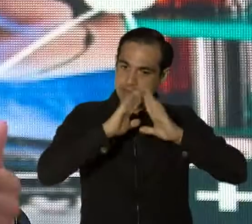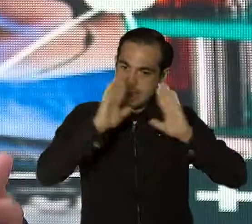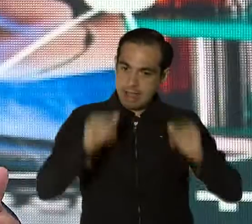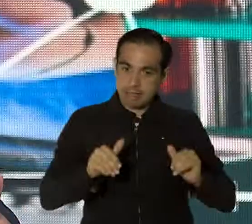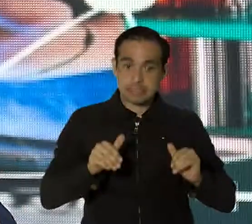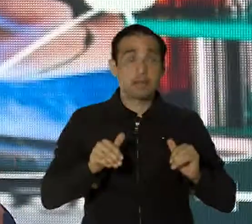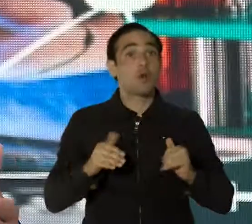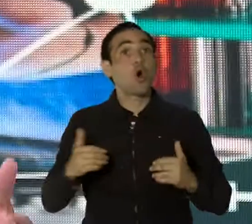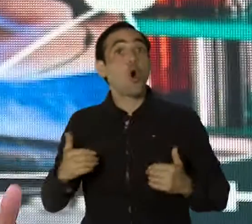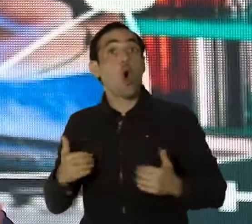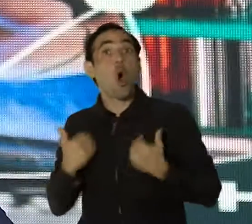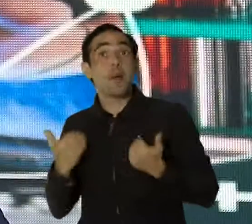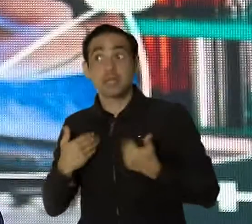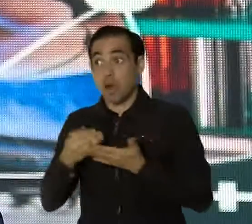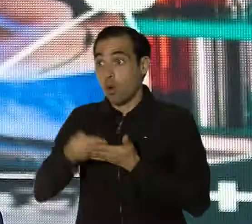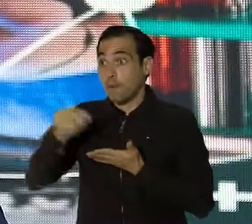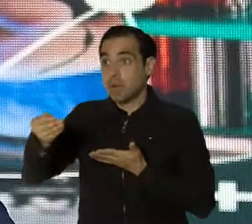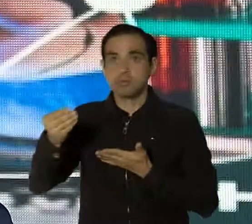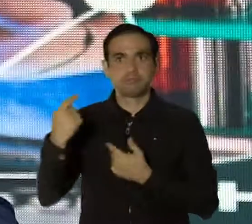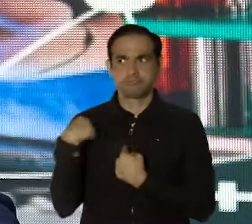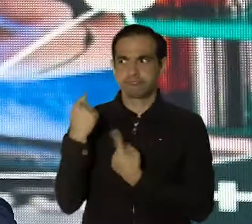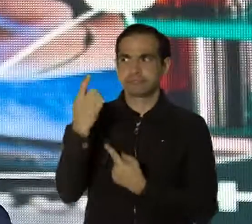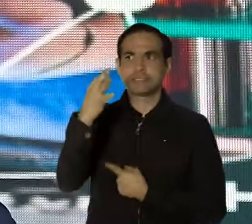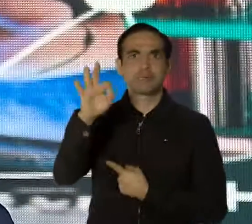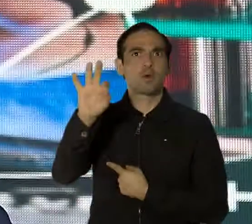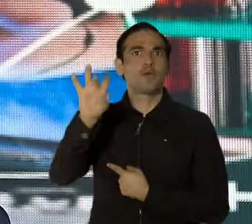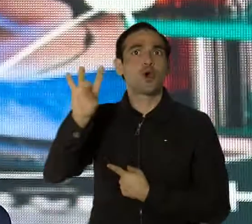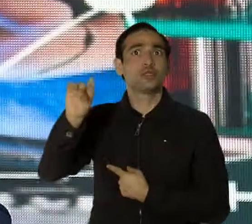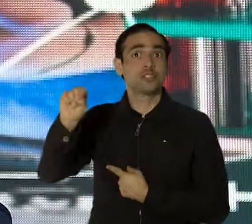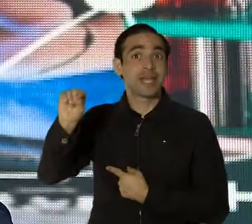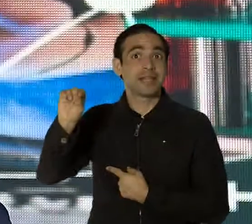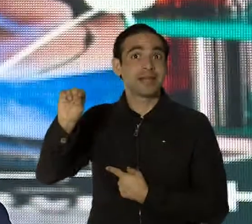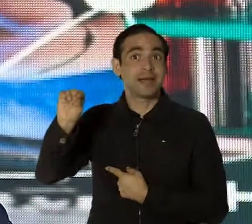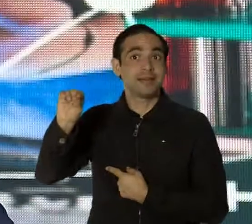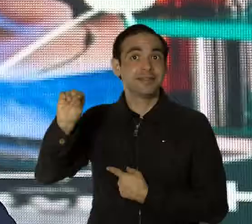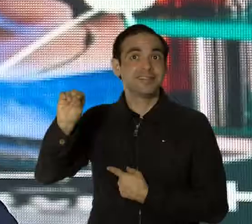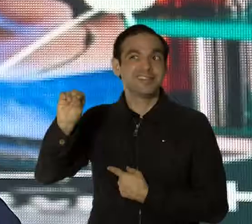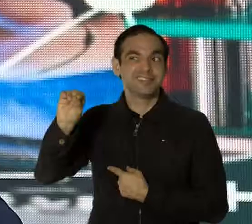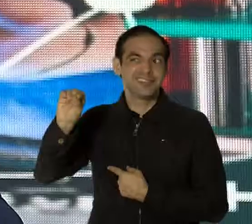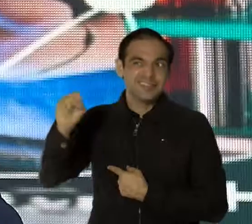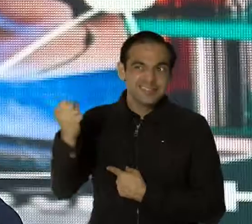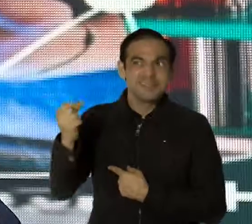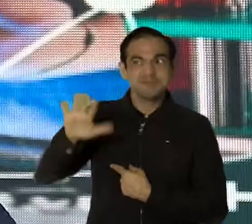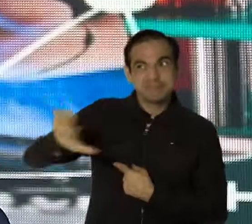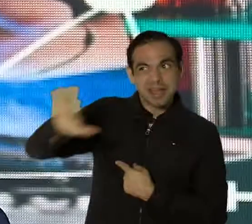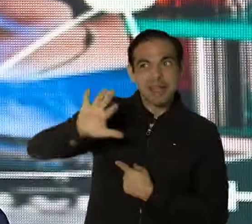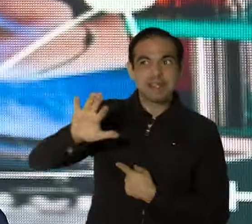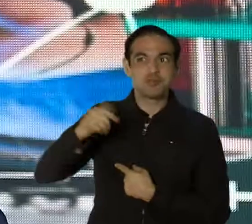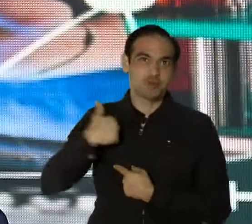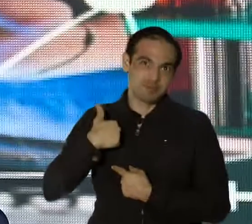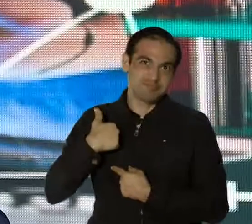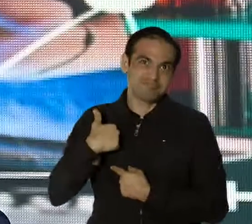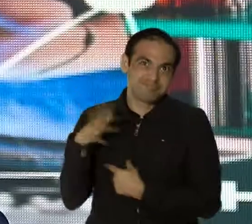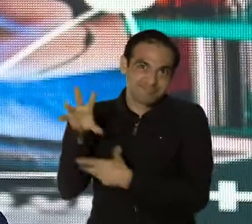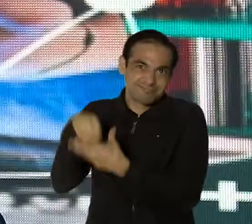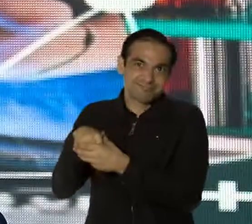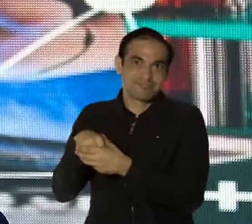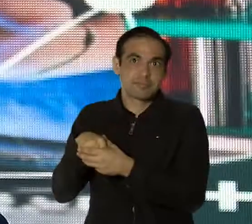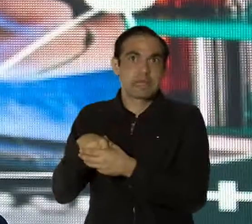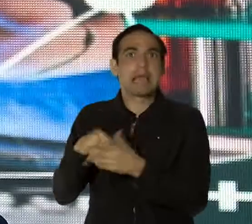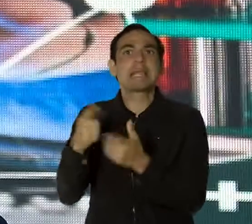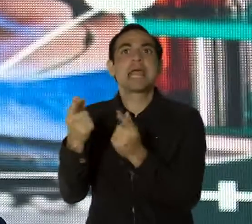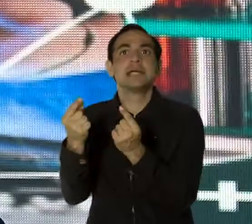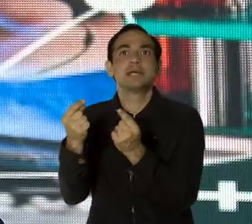jóvenes, los millennials desde el 1980, ¿verdad?, que yo estoy en esa raya, pero alquilan primero,